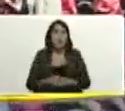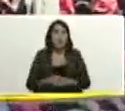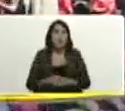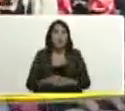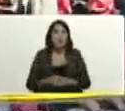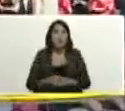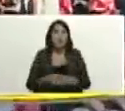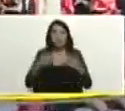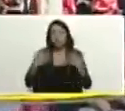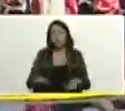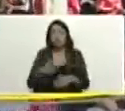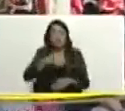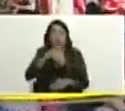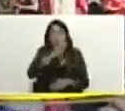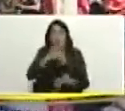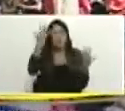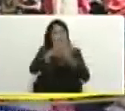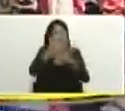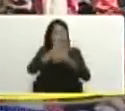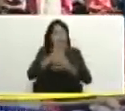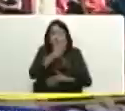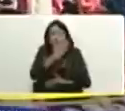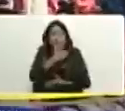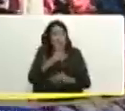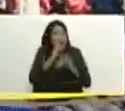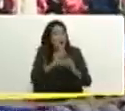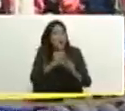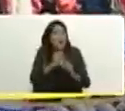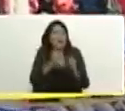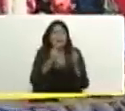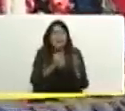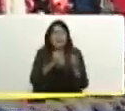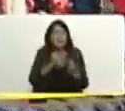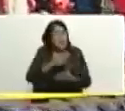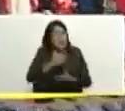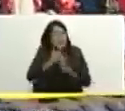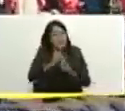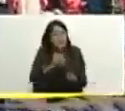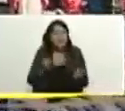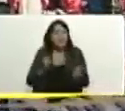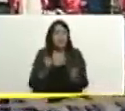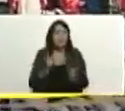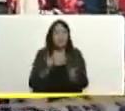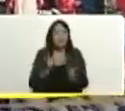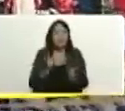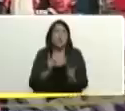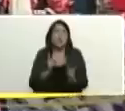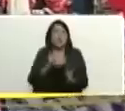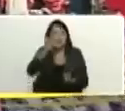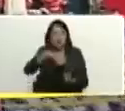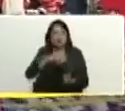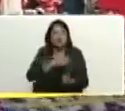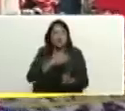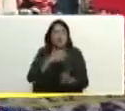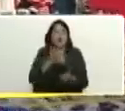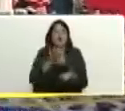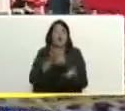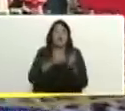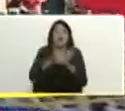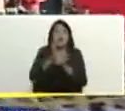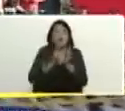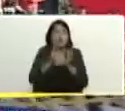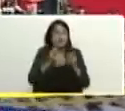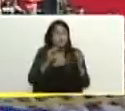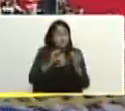No tengo duda, de verdad. Se lo digo como cristiano,